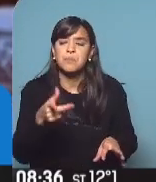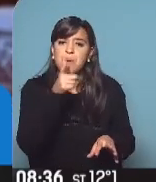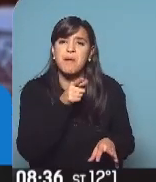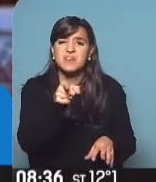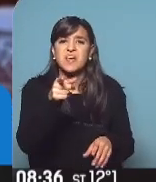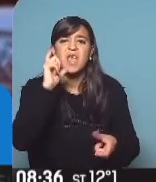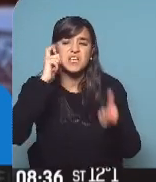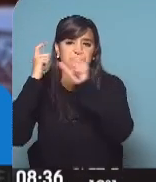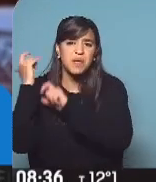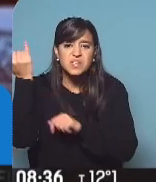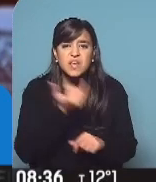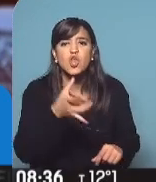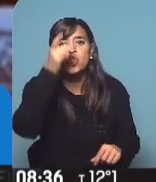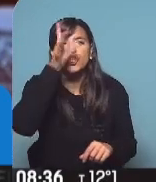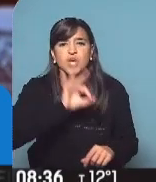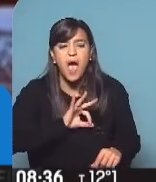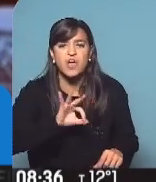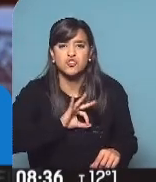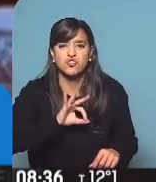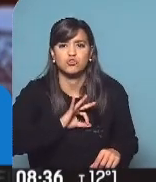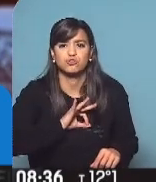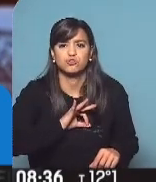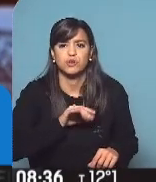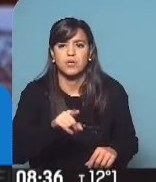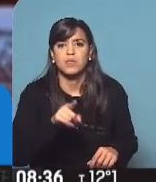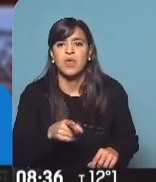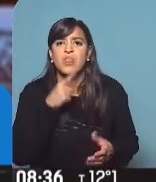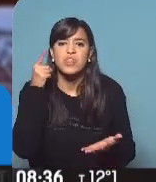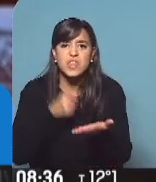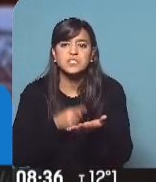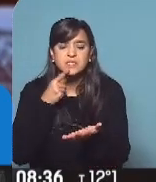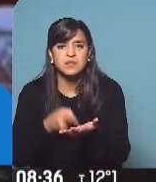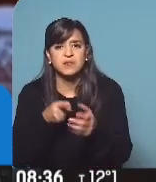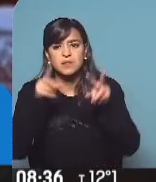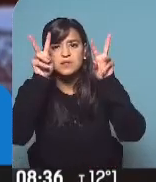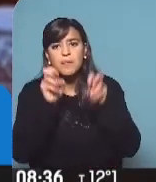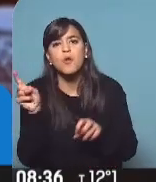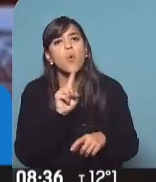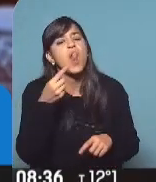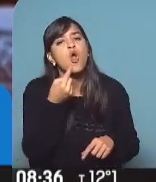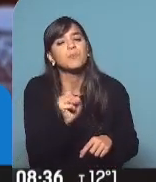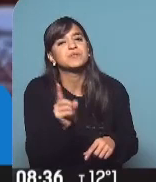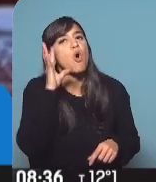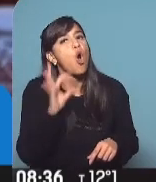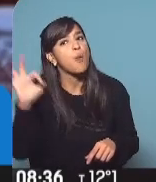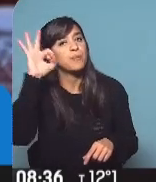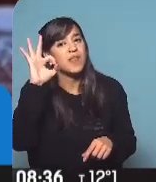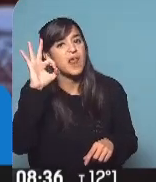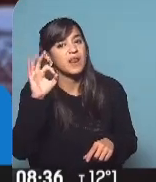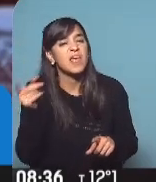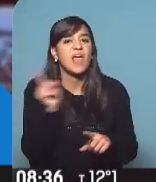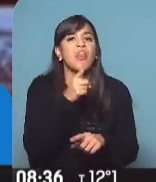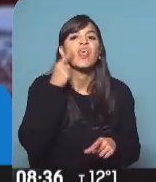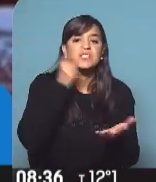de 12 años de decidir qué es un tema que no es lo mismo opinar que cuando tenés que tomar la decisión